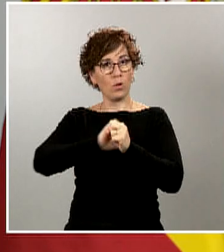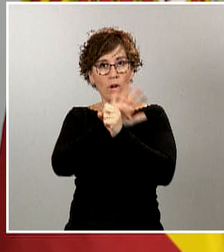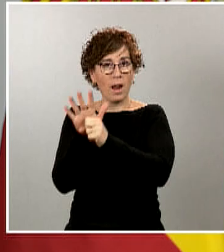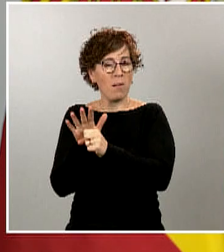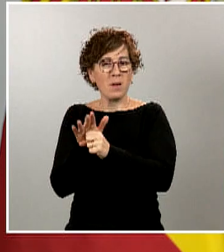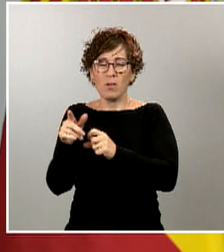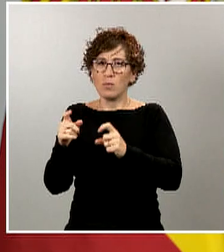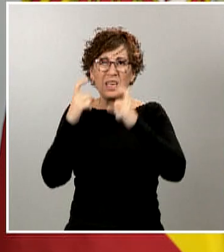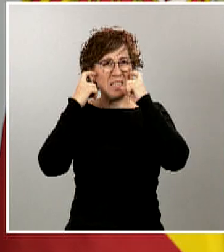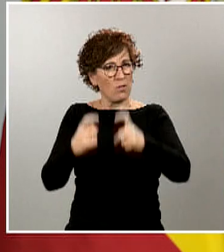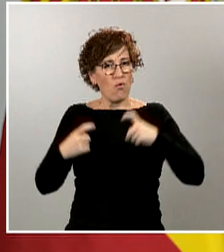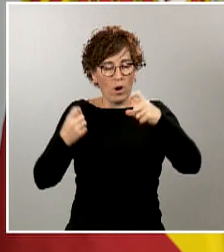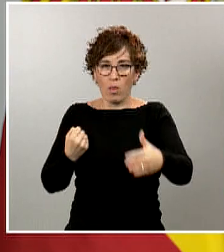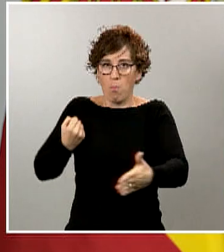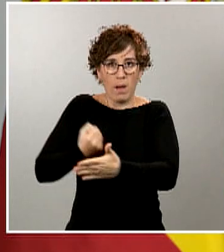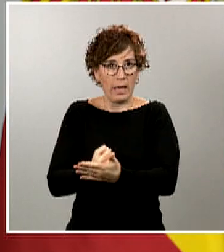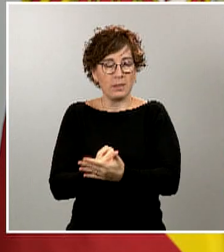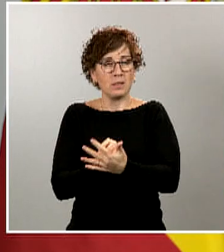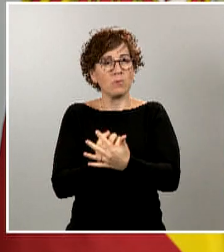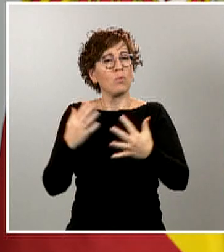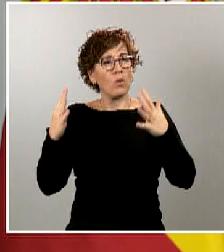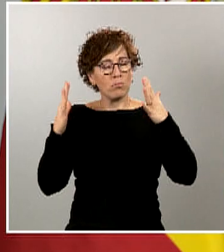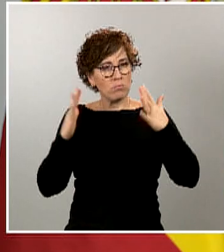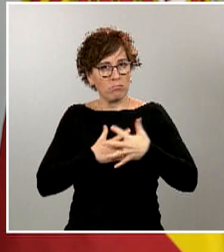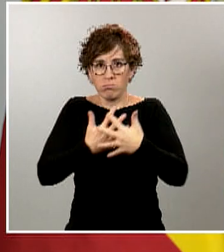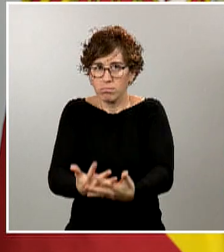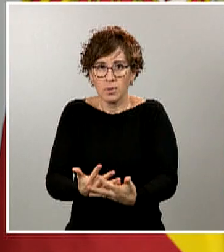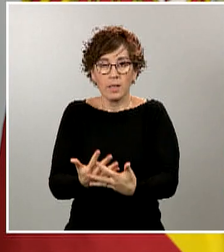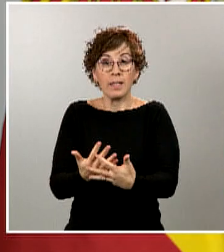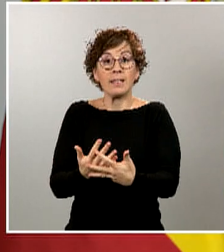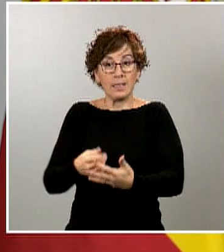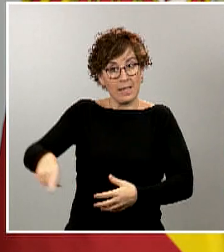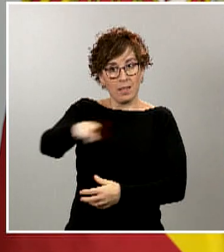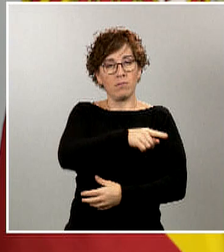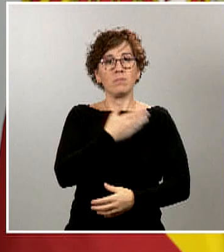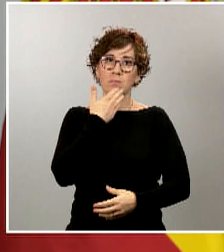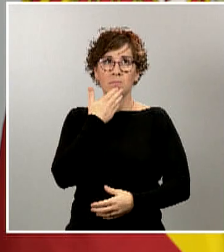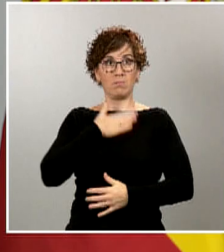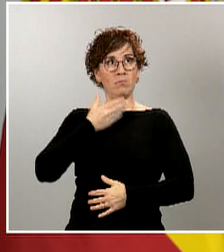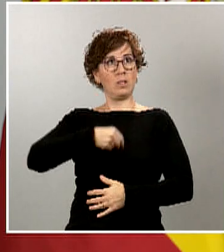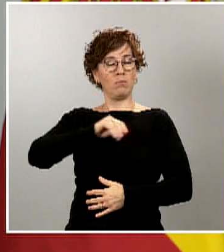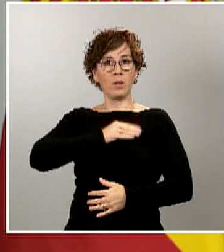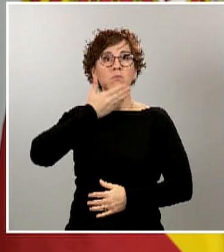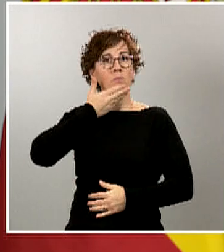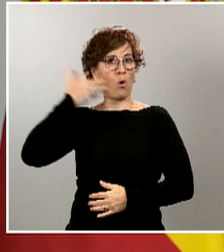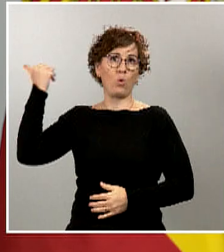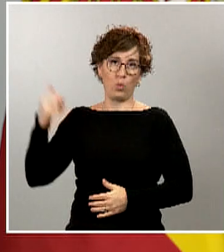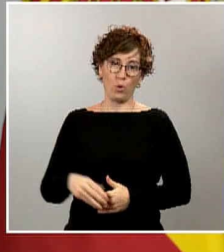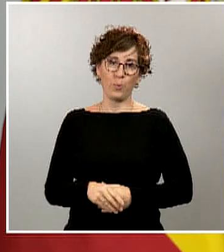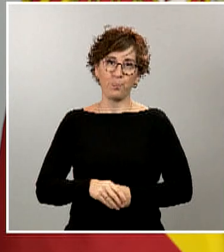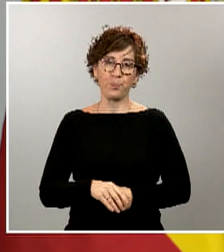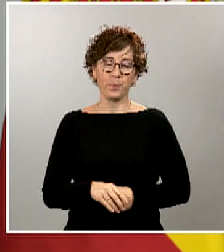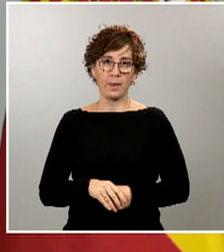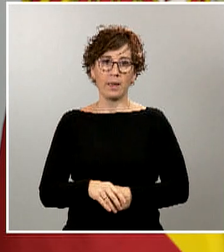esfuerzos, que lo hacen con toda la dedicación y que, por lo tanto, son un orgullo para España. Ese mismo agradecimiento que damos a todos